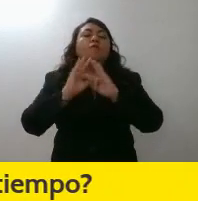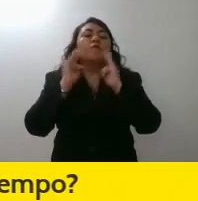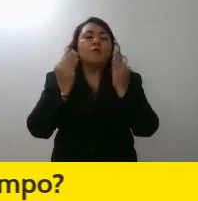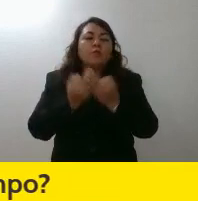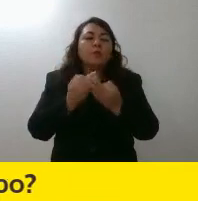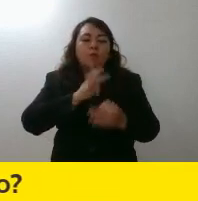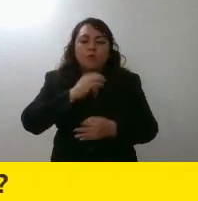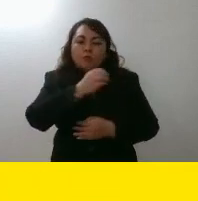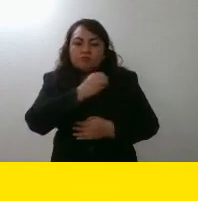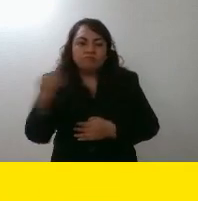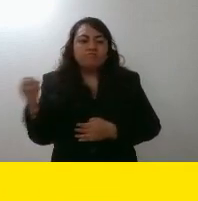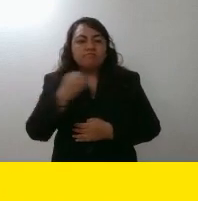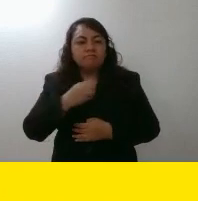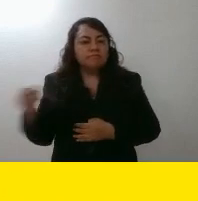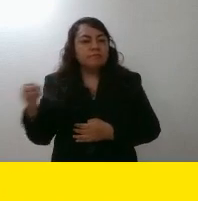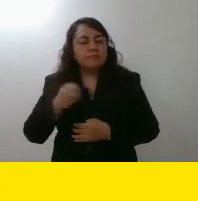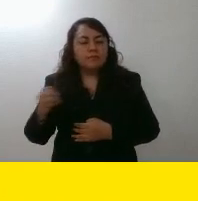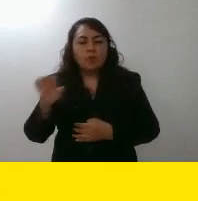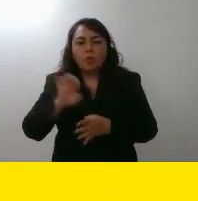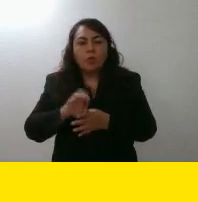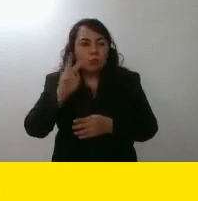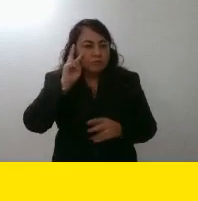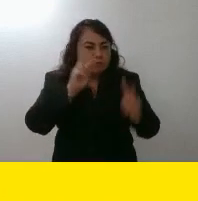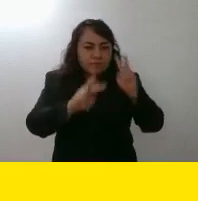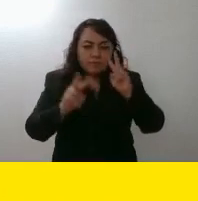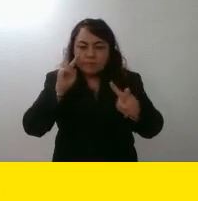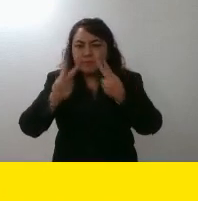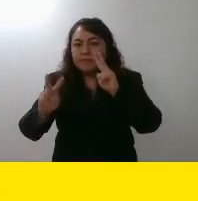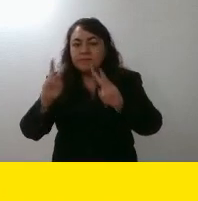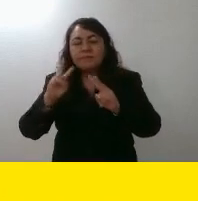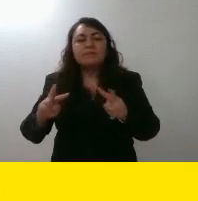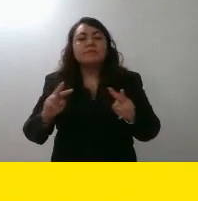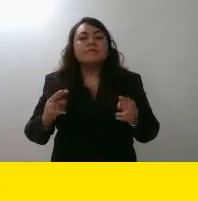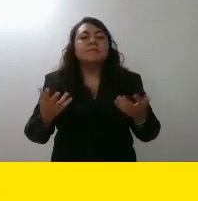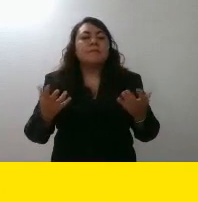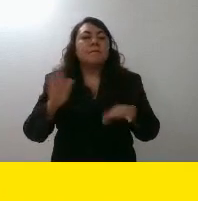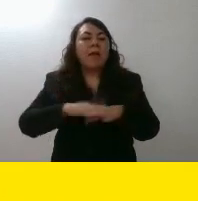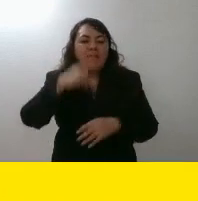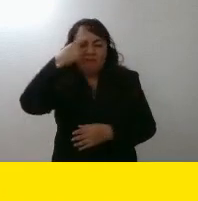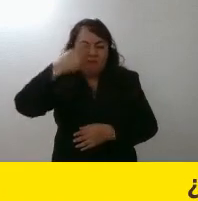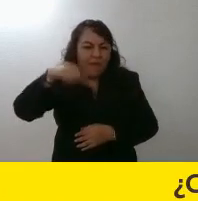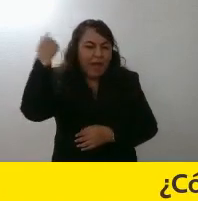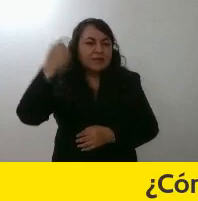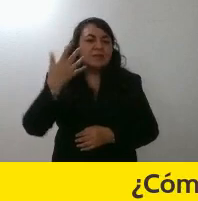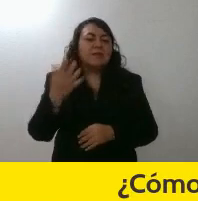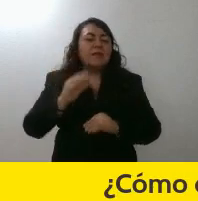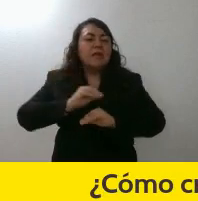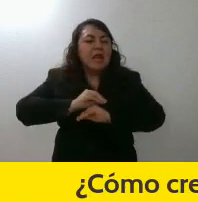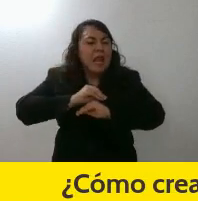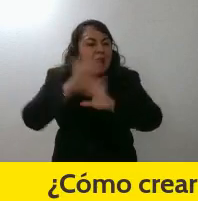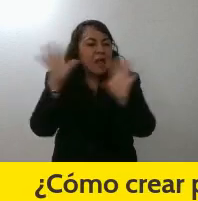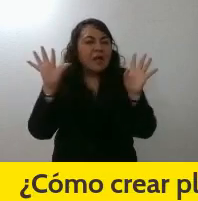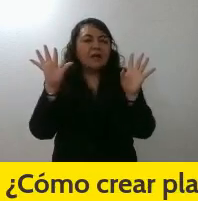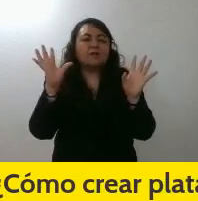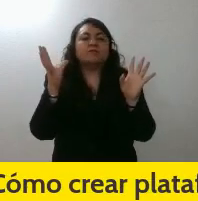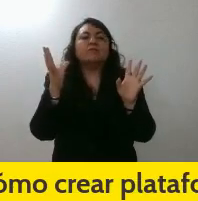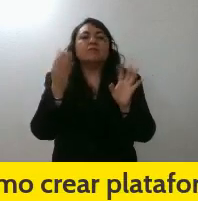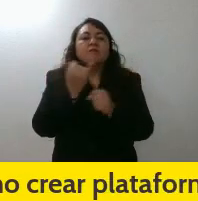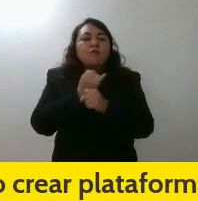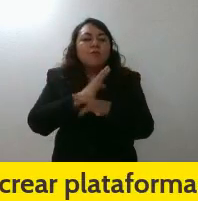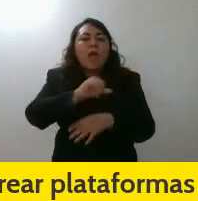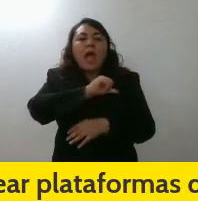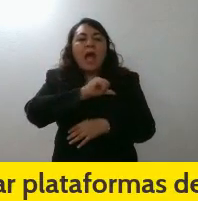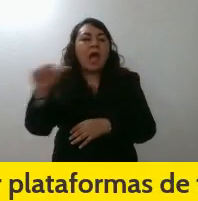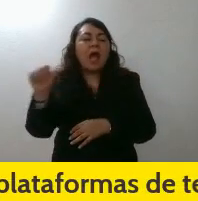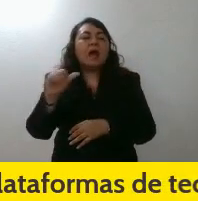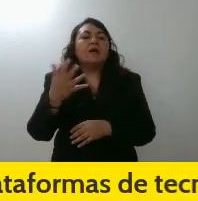podían organizar y visualizar de una manera más fácil y más clara, datos públicos